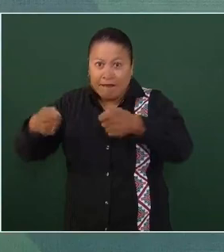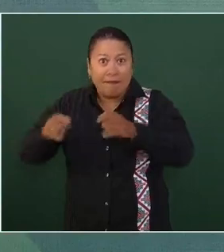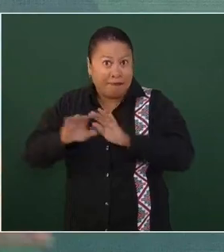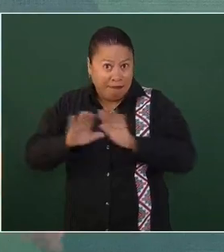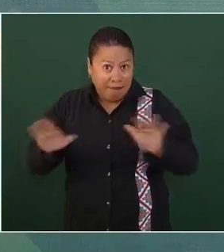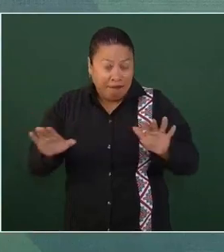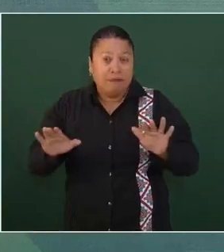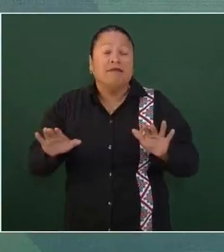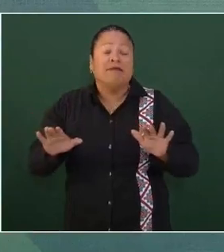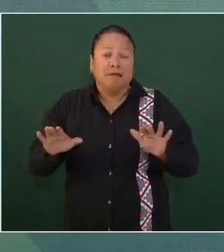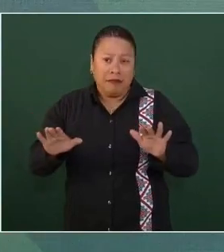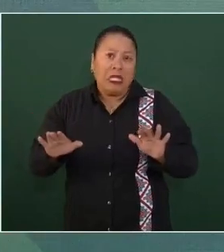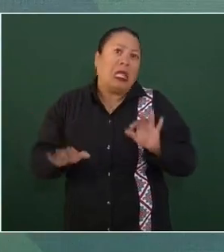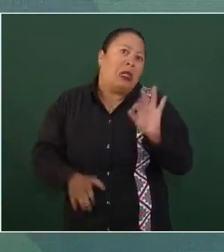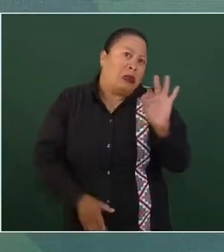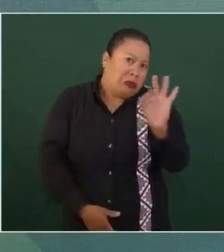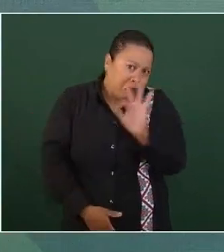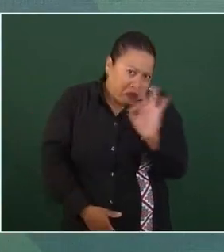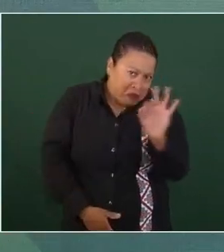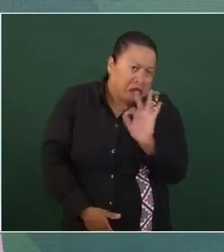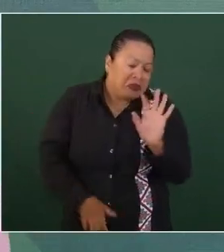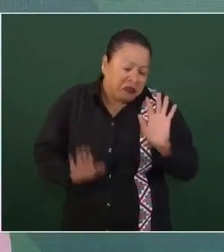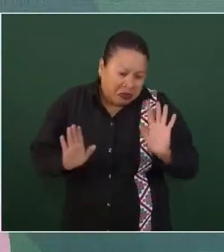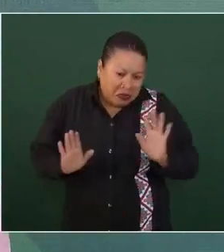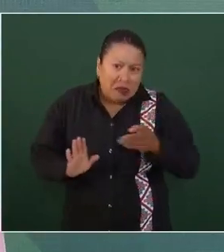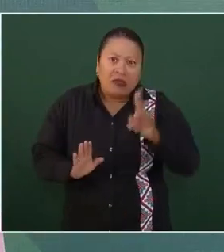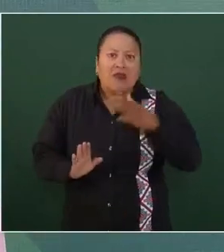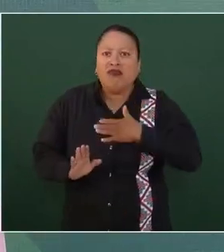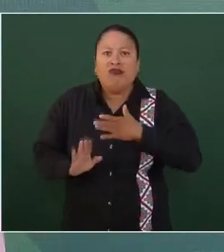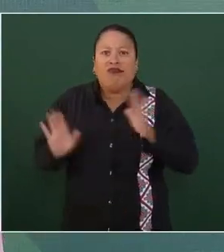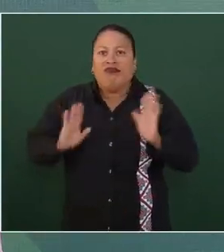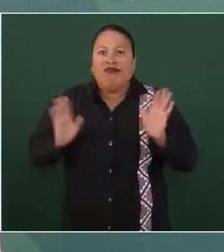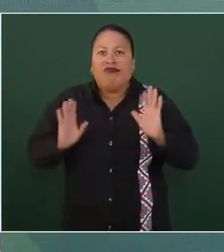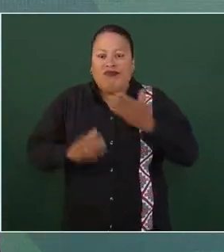pues a lo mejor pero yo ya no voy a estar